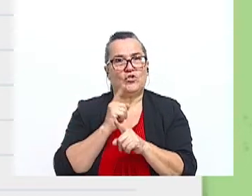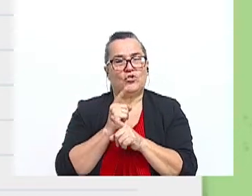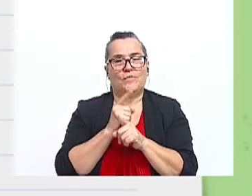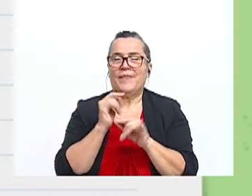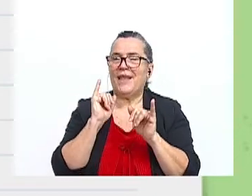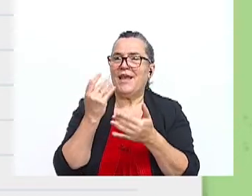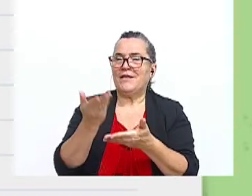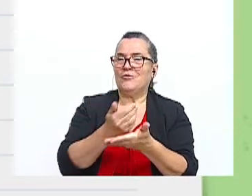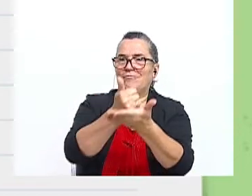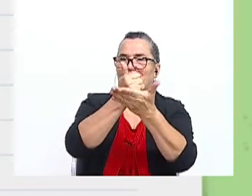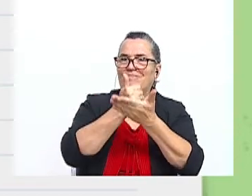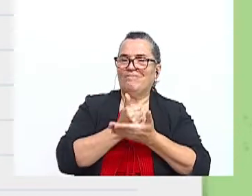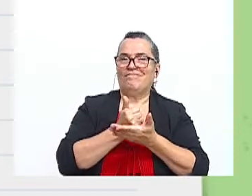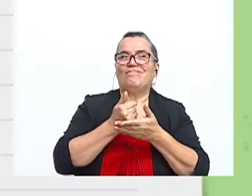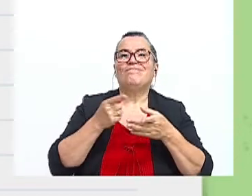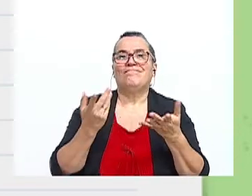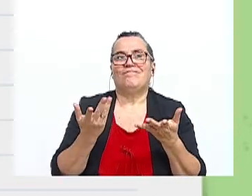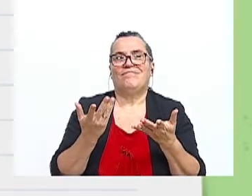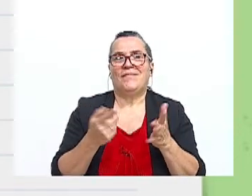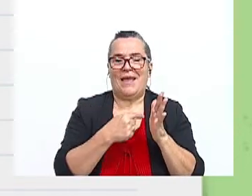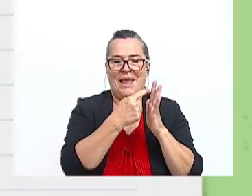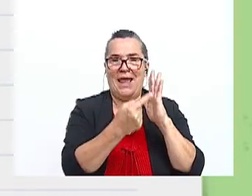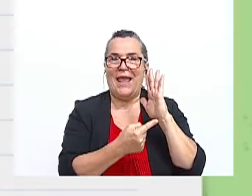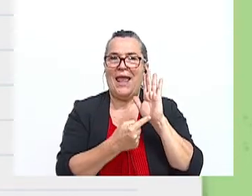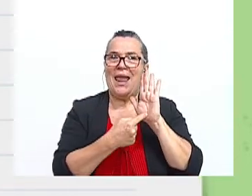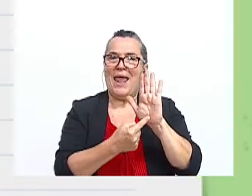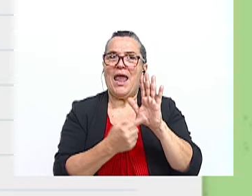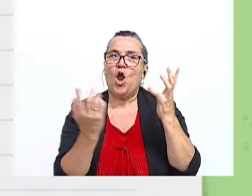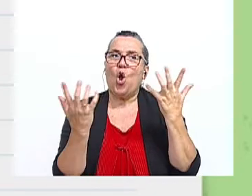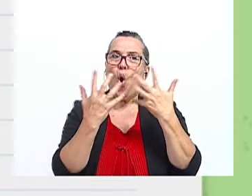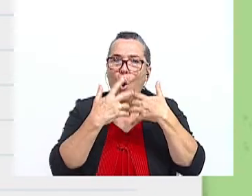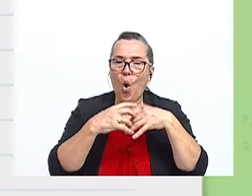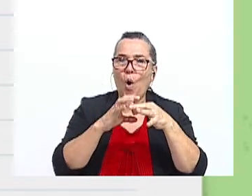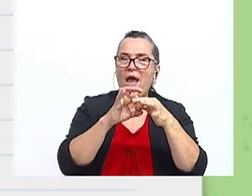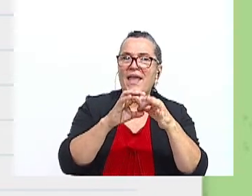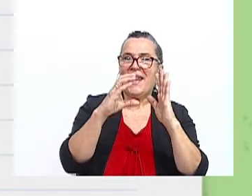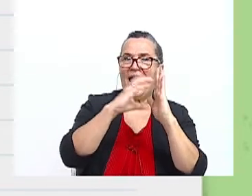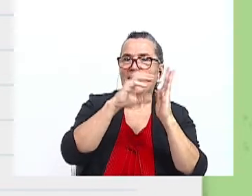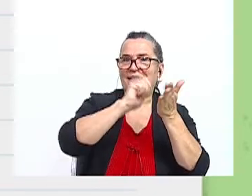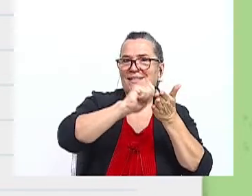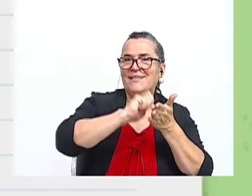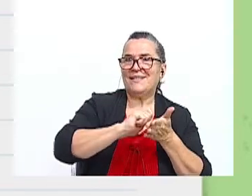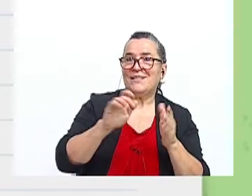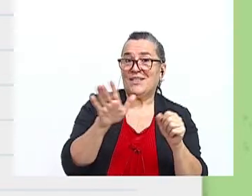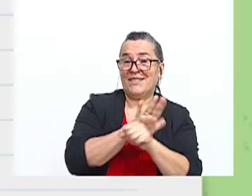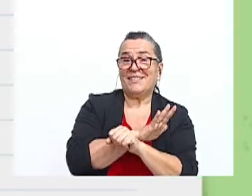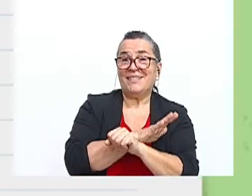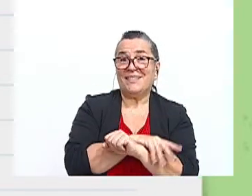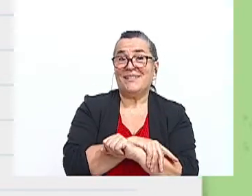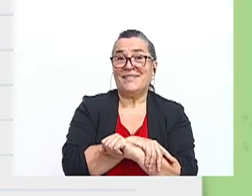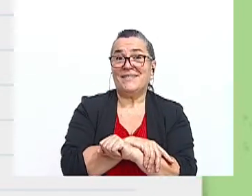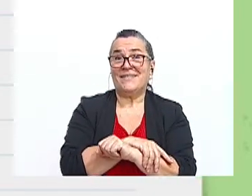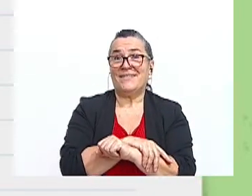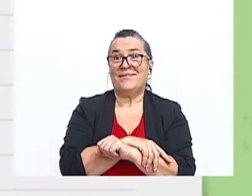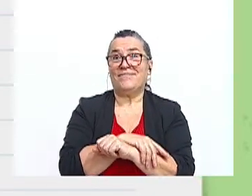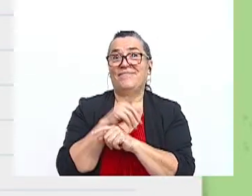me va a ayudar también a darle mayor coherencia al escrito completo.